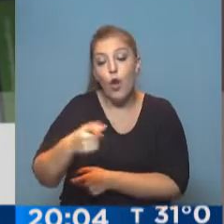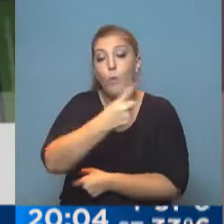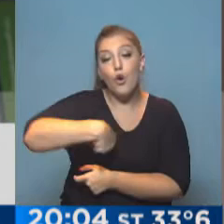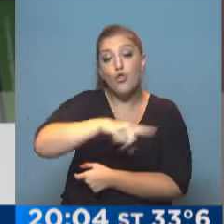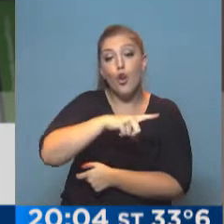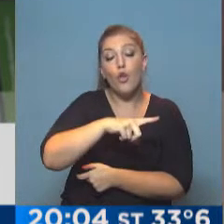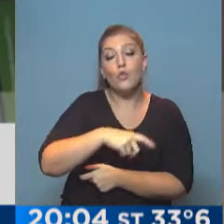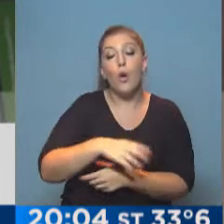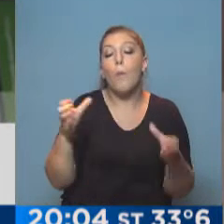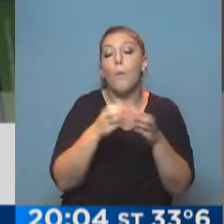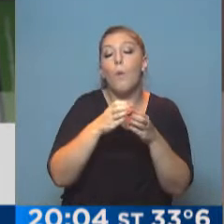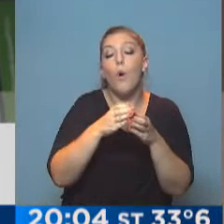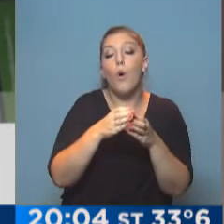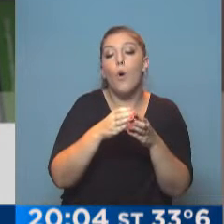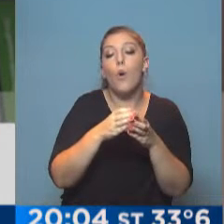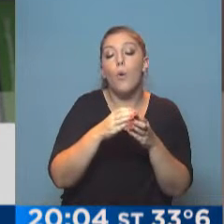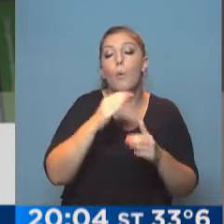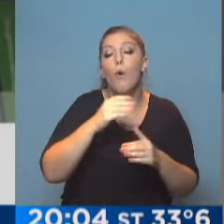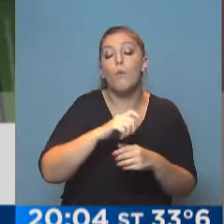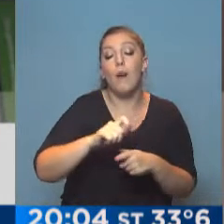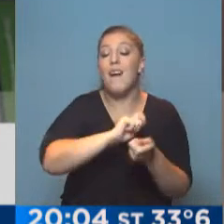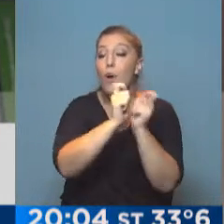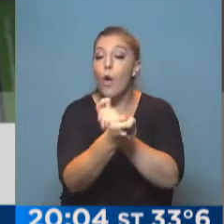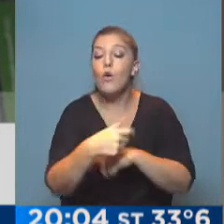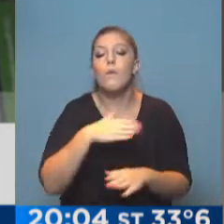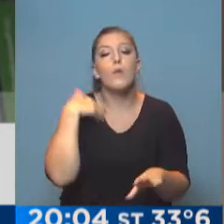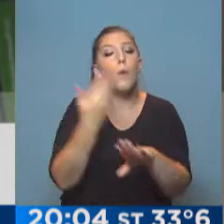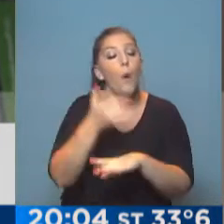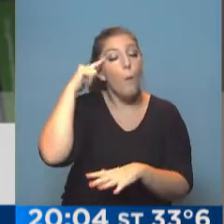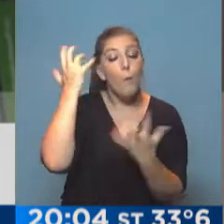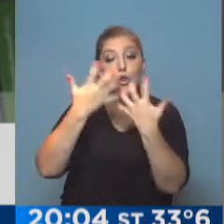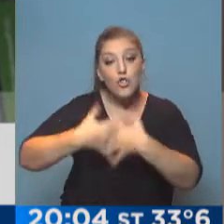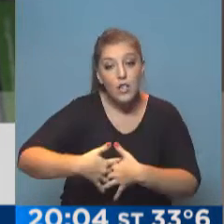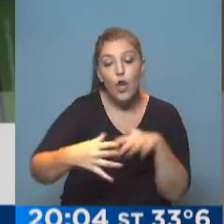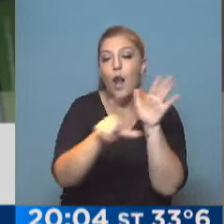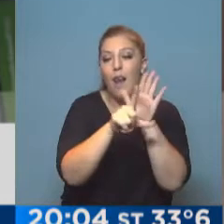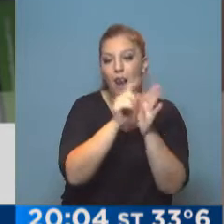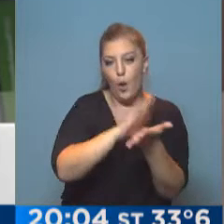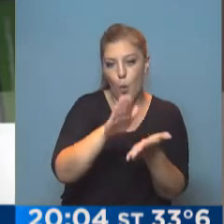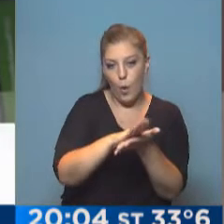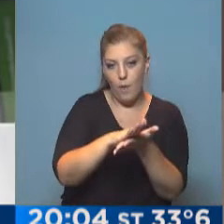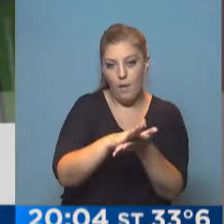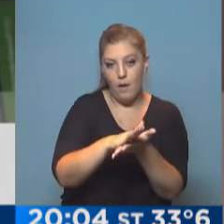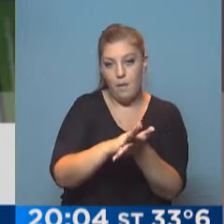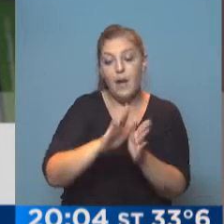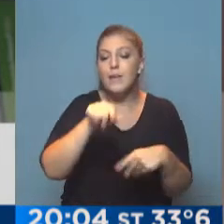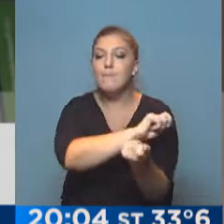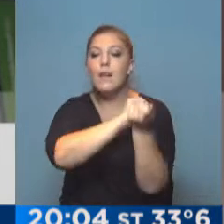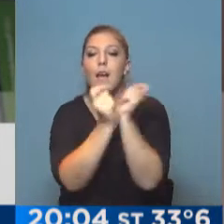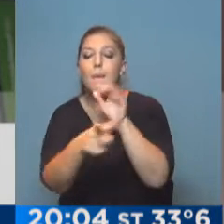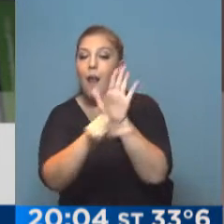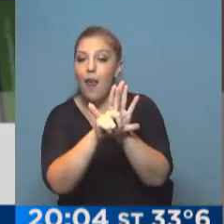Frente Renovador vamos a proponer ese proyecto, ese proyecto de ley para que se transforme en